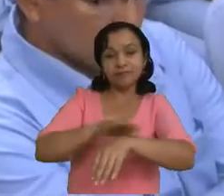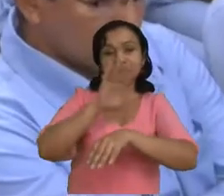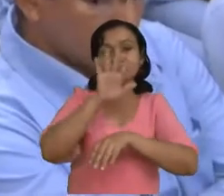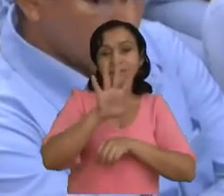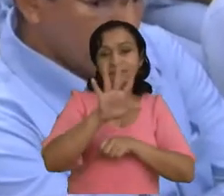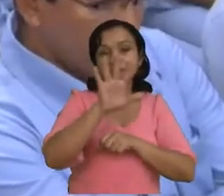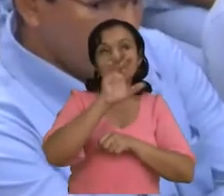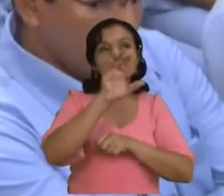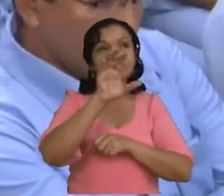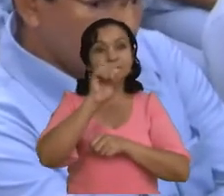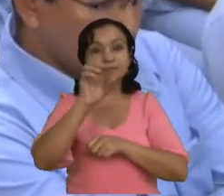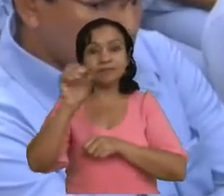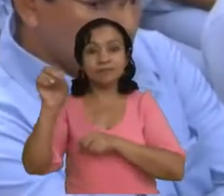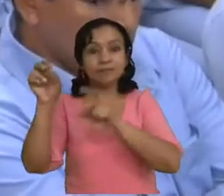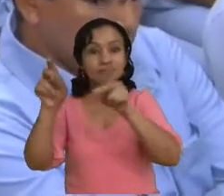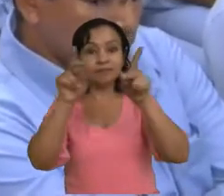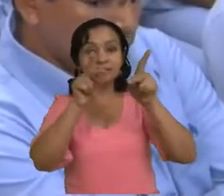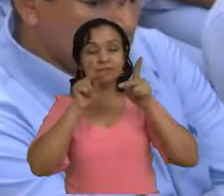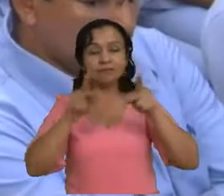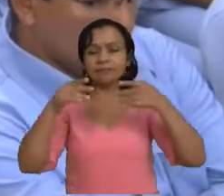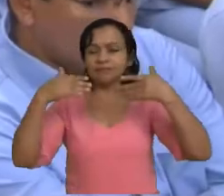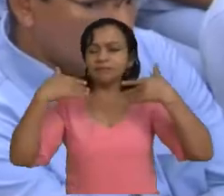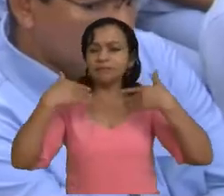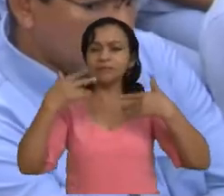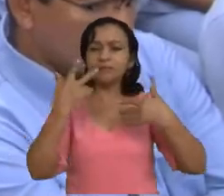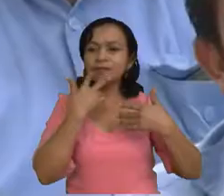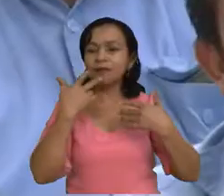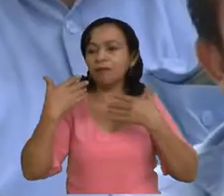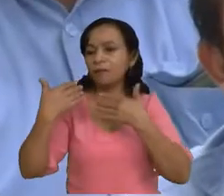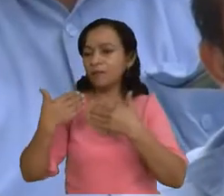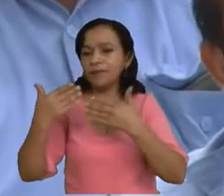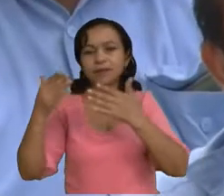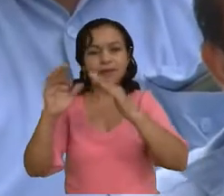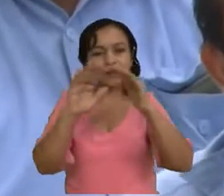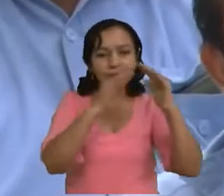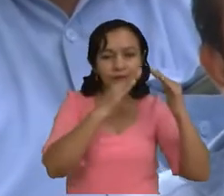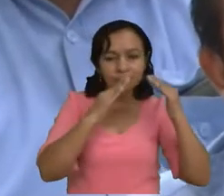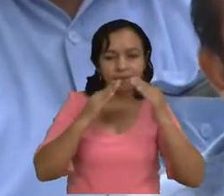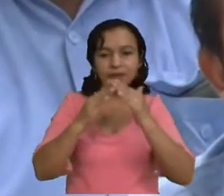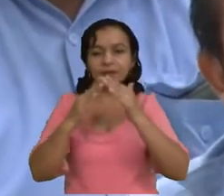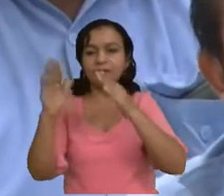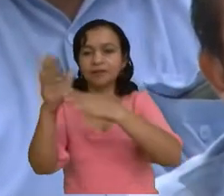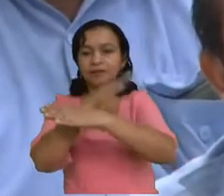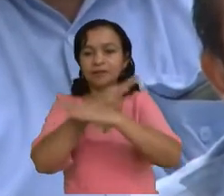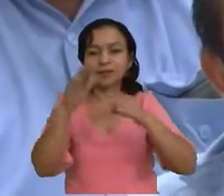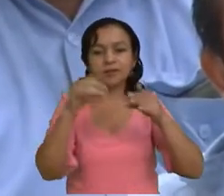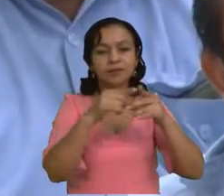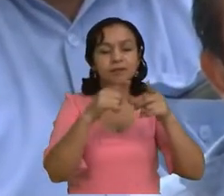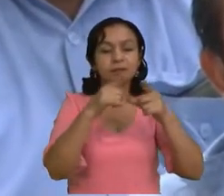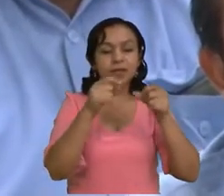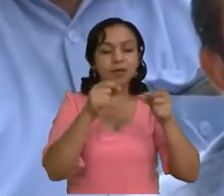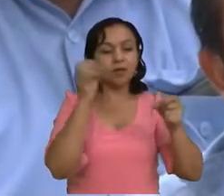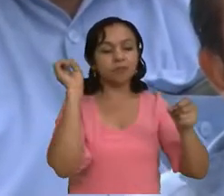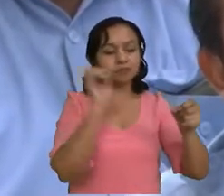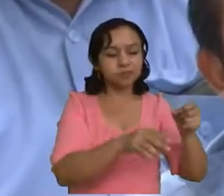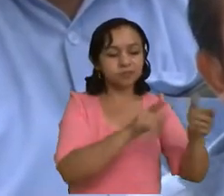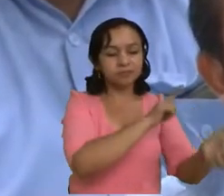500 brigadistas que sin descanso destruyen en barrios y comunidades de Managua los criaderos de